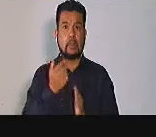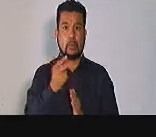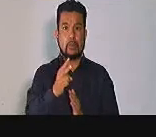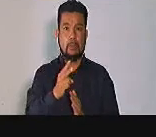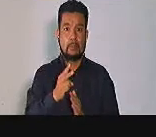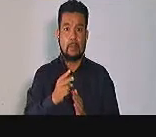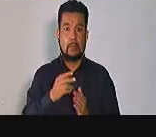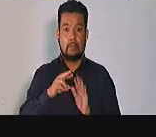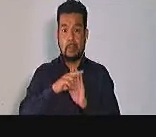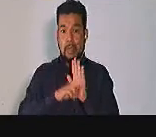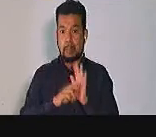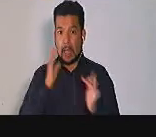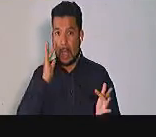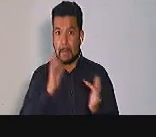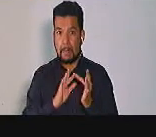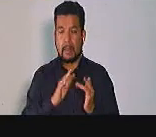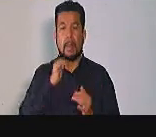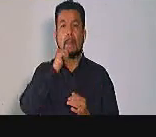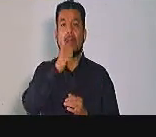reglamentariamente el día de mañana.